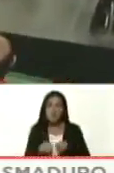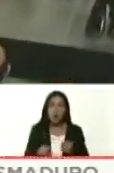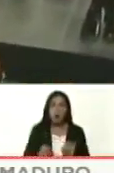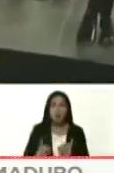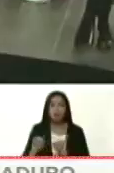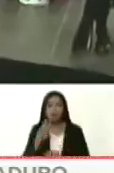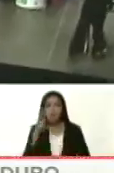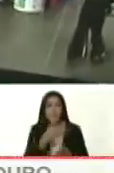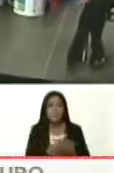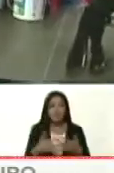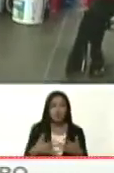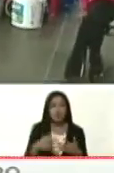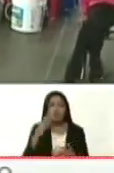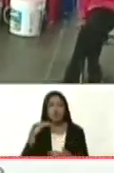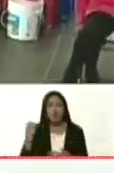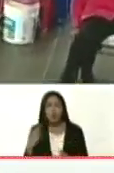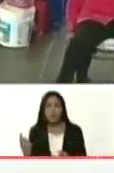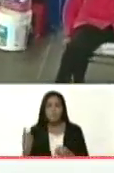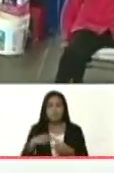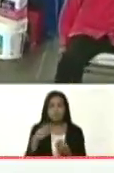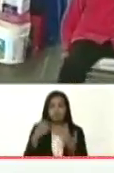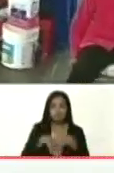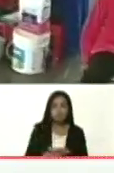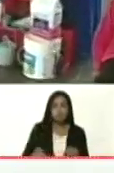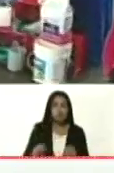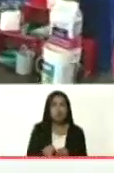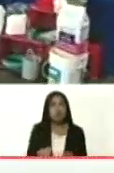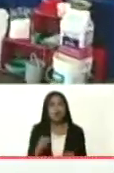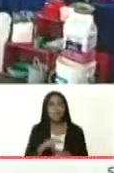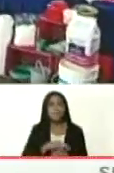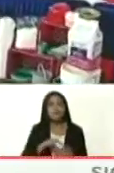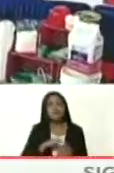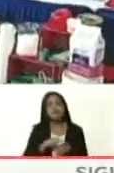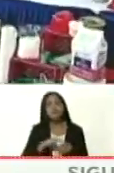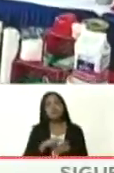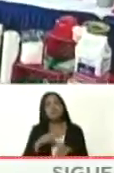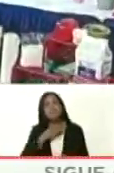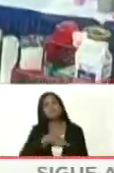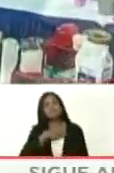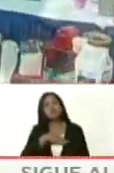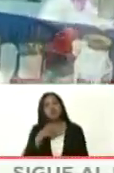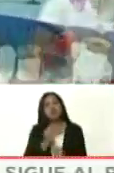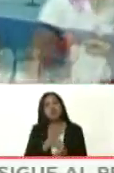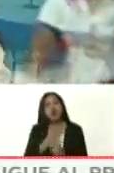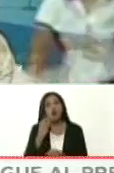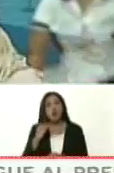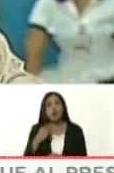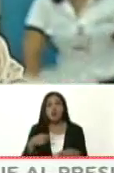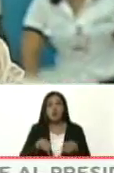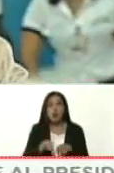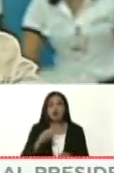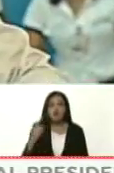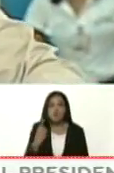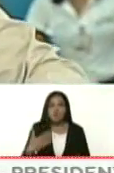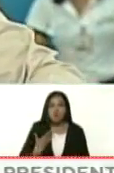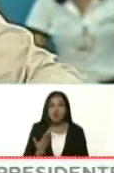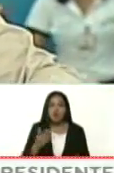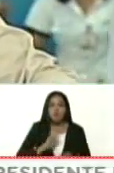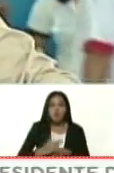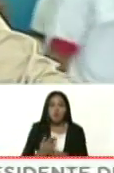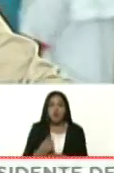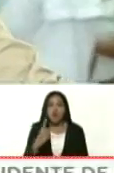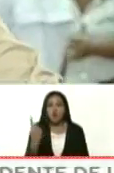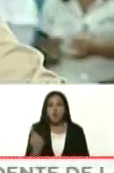de jóvenes incorporados, integrados a la misión Chamba Juvenil. Eso solo es posible en